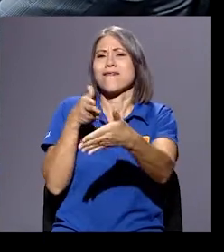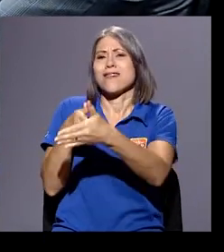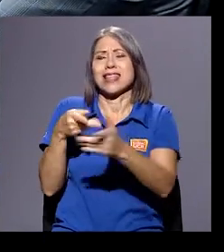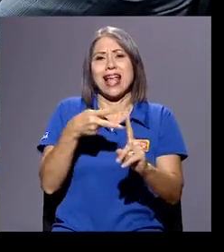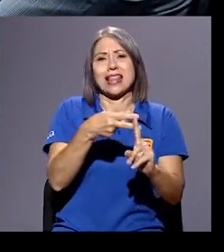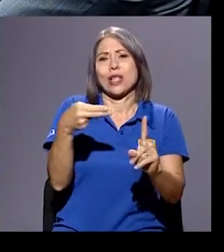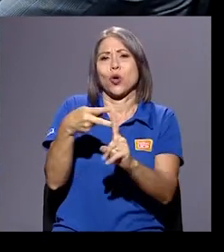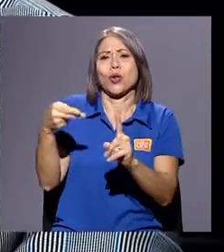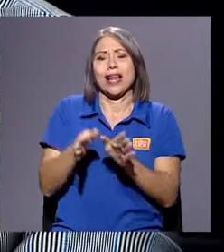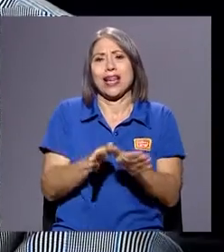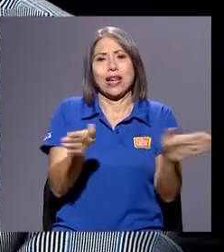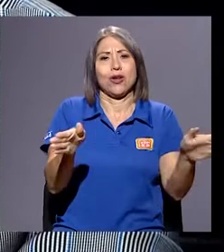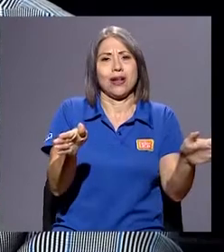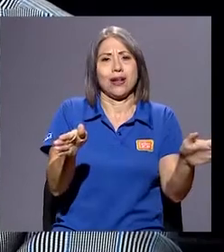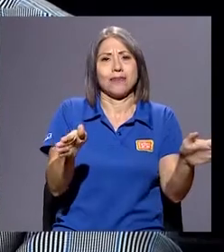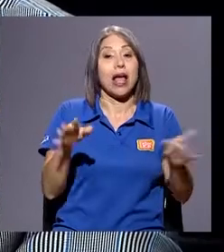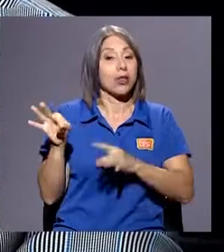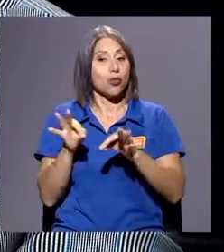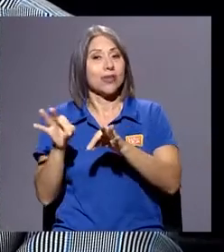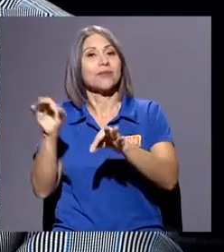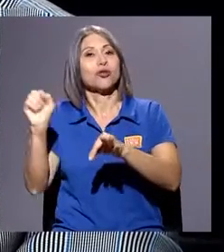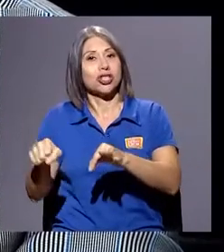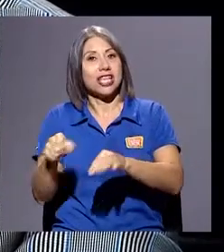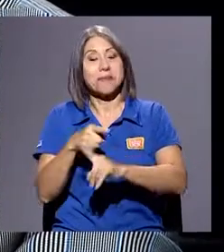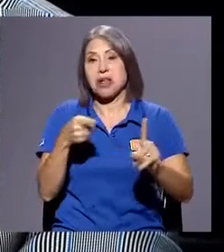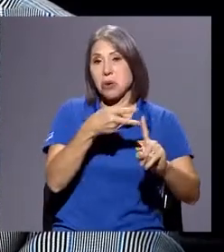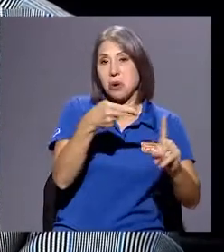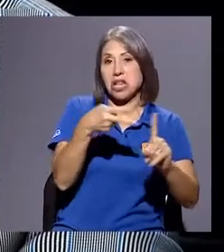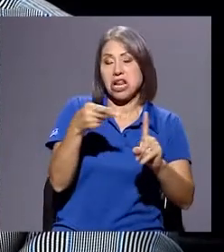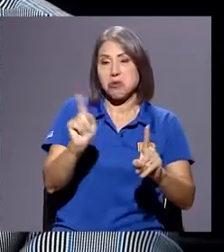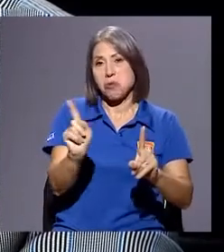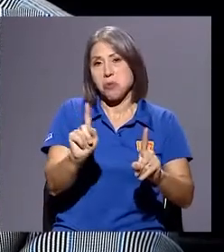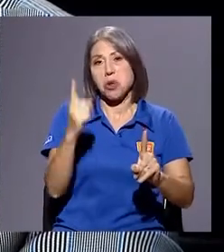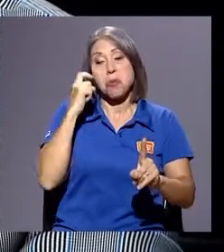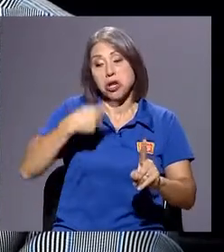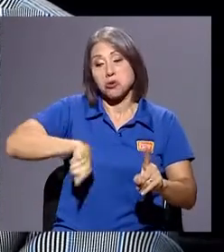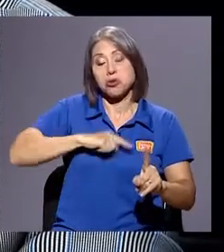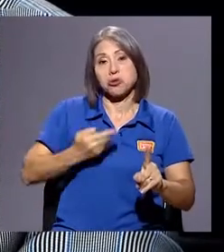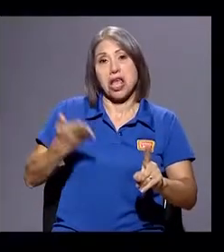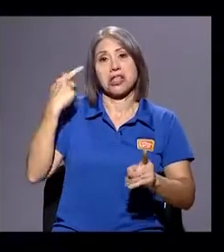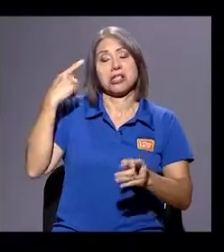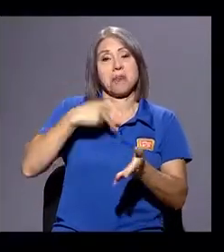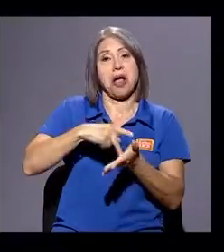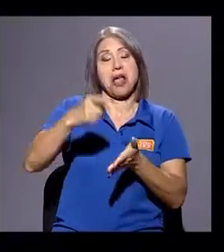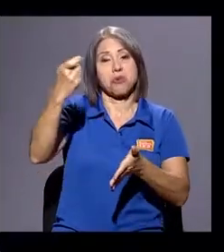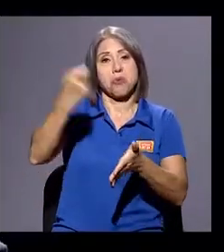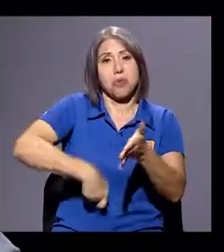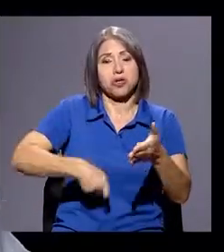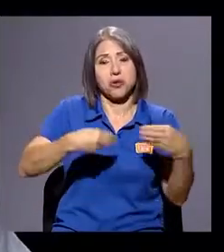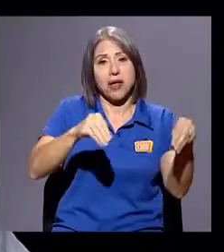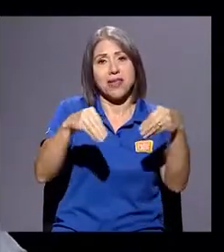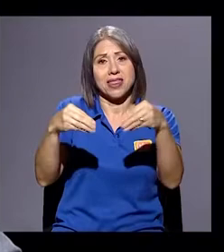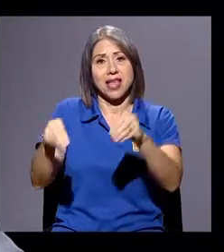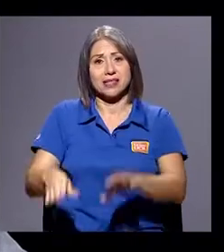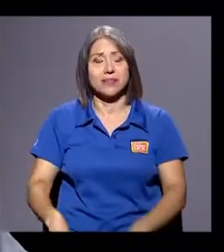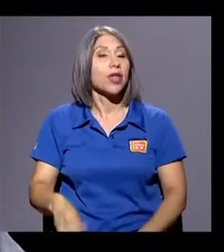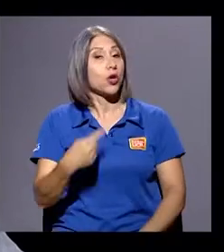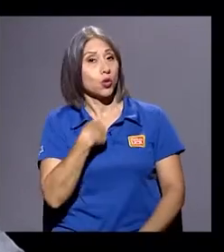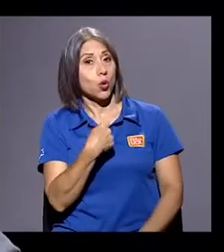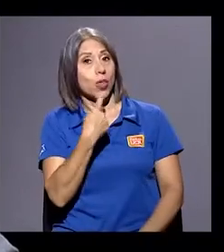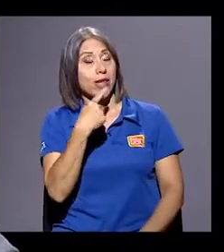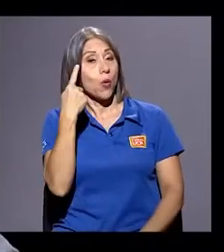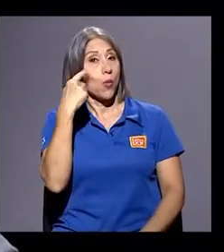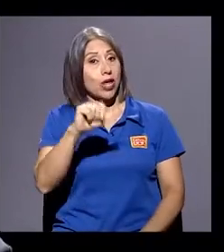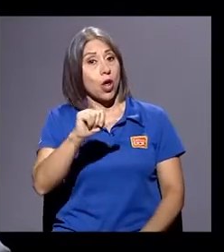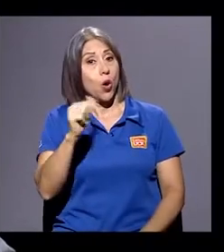sector turístico sí, pero al sector hotelero no nos afecta en absolutamente nada porque veníamos pagando impuestos sobre la venta desde... ¿Sabe por qué lo digo? Porque hay otro sector, ¿verdad?, que es el